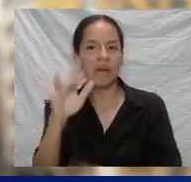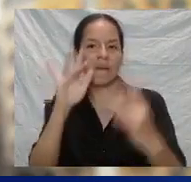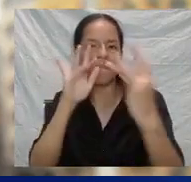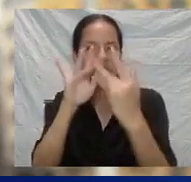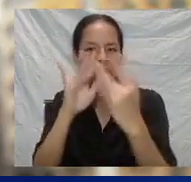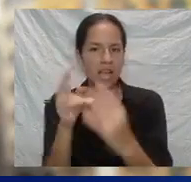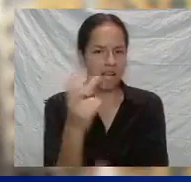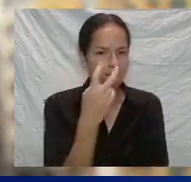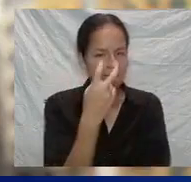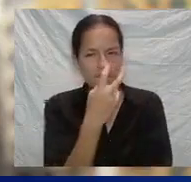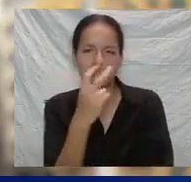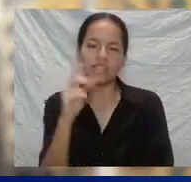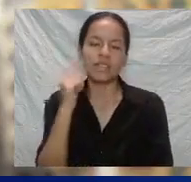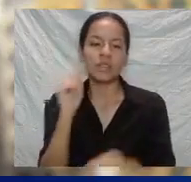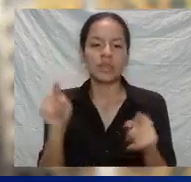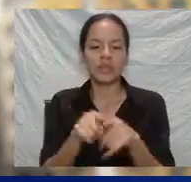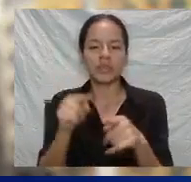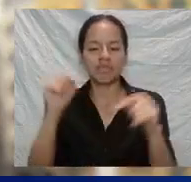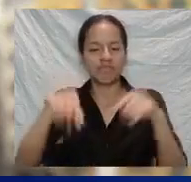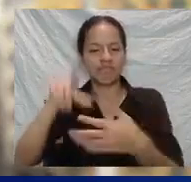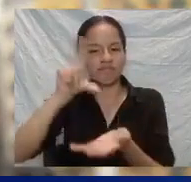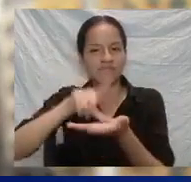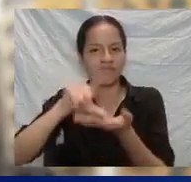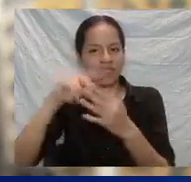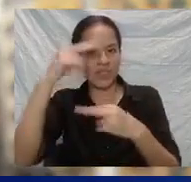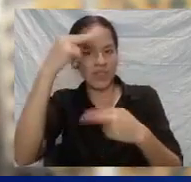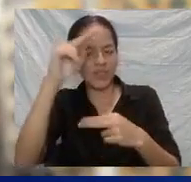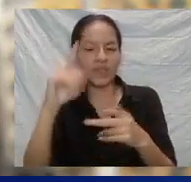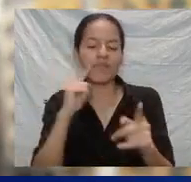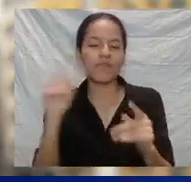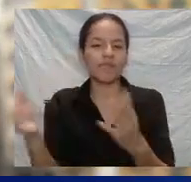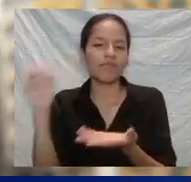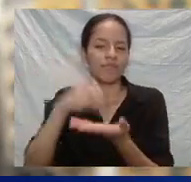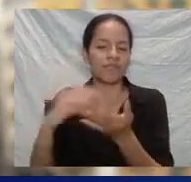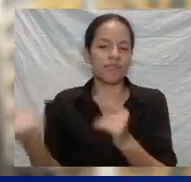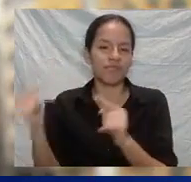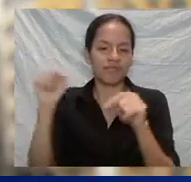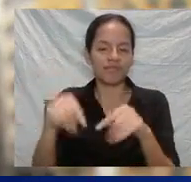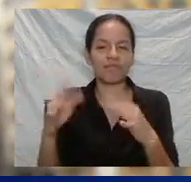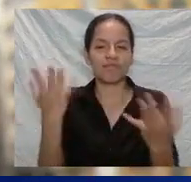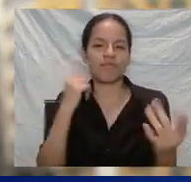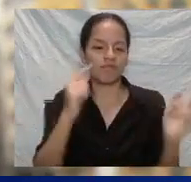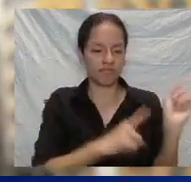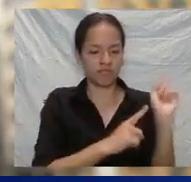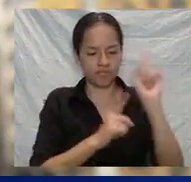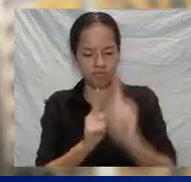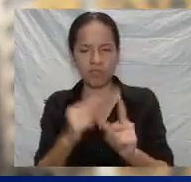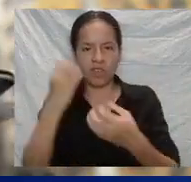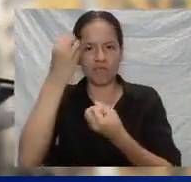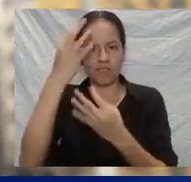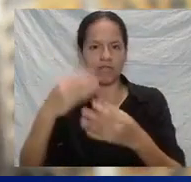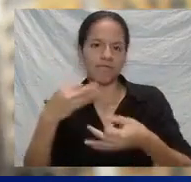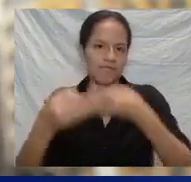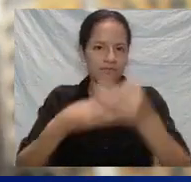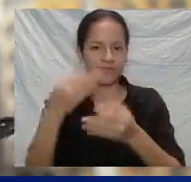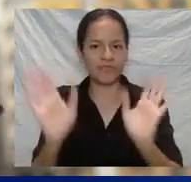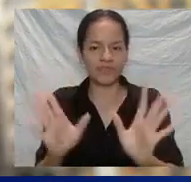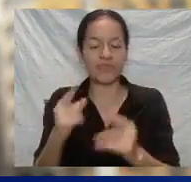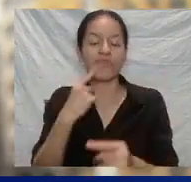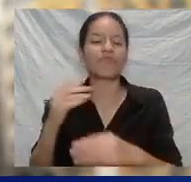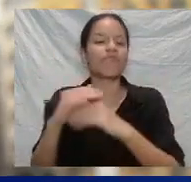noche que anda la señal del imán noticias ya en la próxima edición volverá a este ser para continuar con la información cuídate